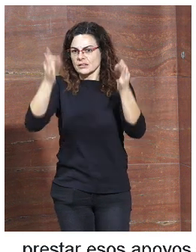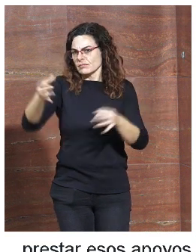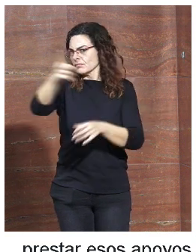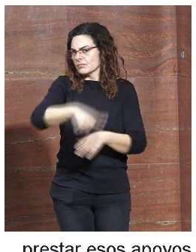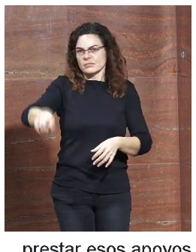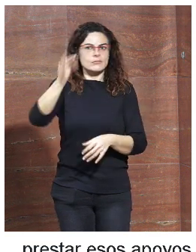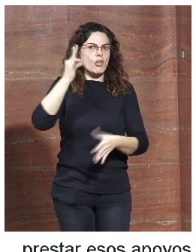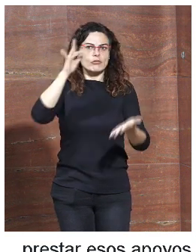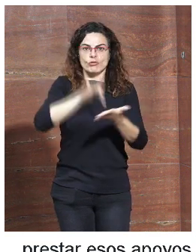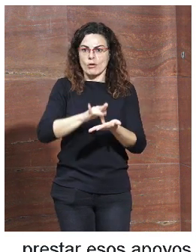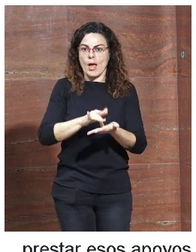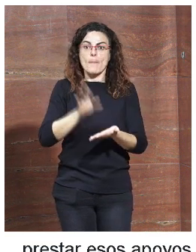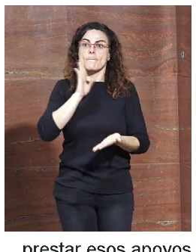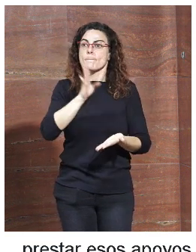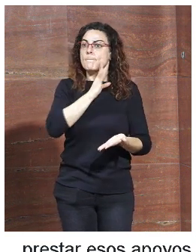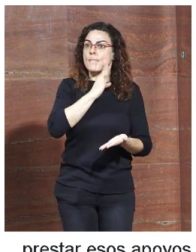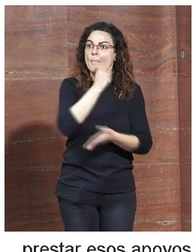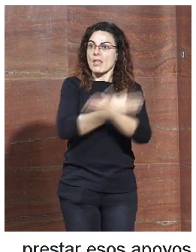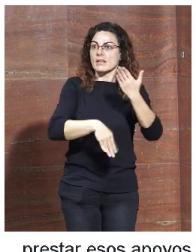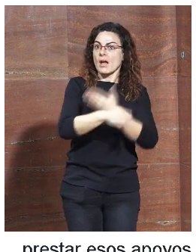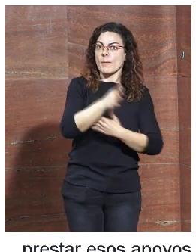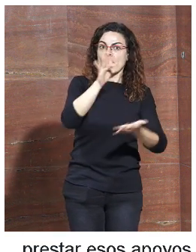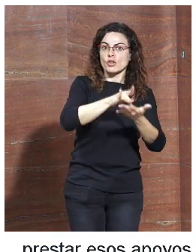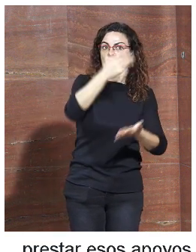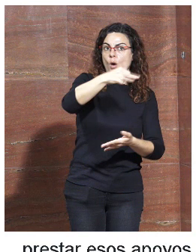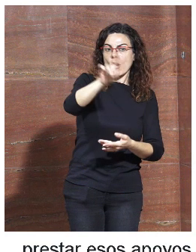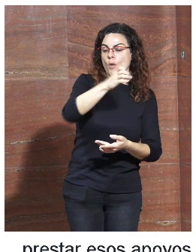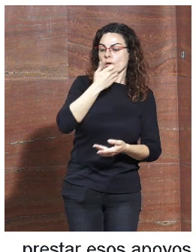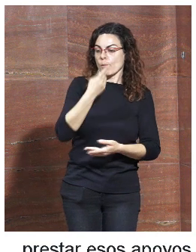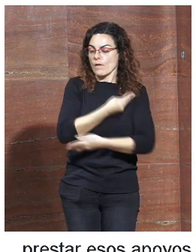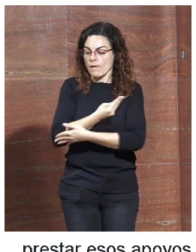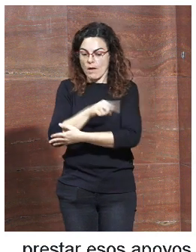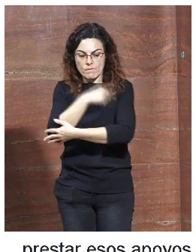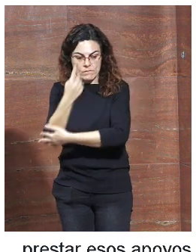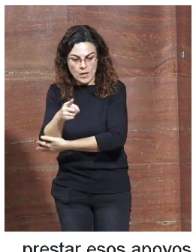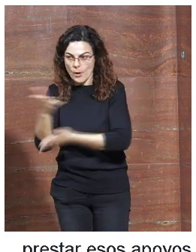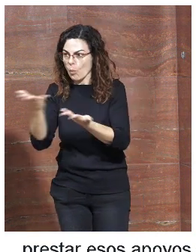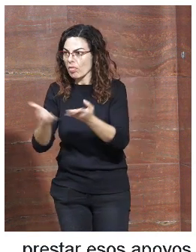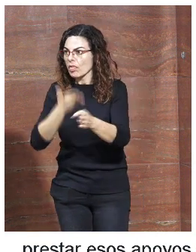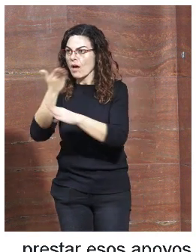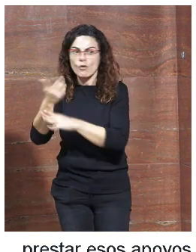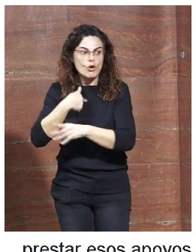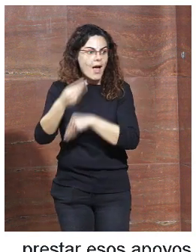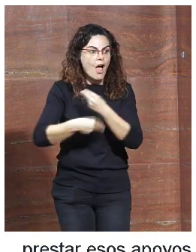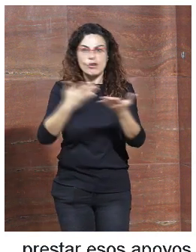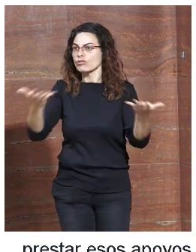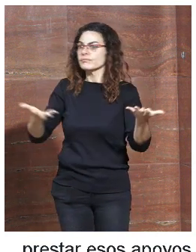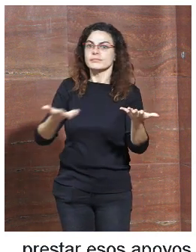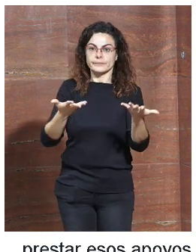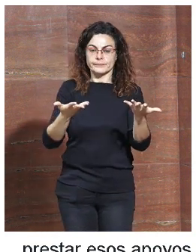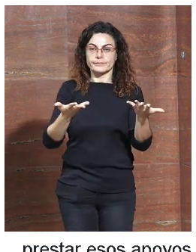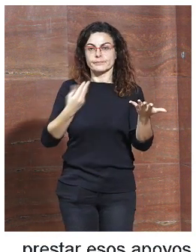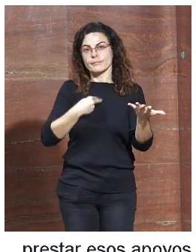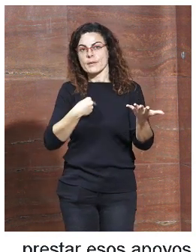todas, es decir, no solo le pasa a las madres con discapacidad, que si tiene fiebre, que si voy a urgencias, ¿qué hago? Y, bueno, pues